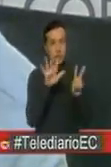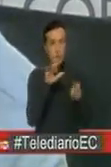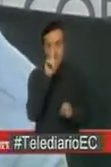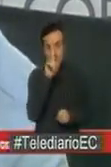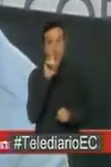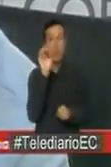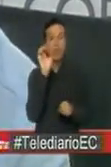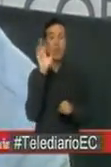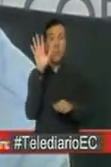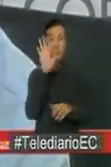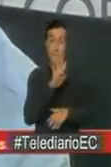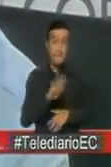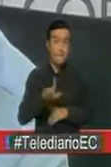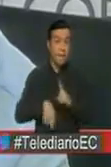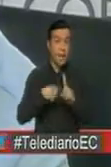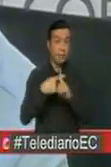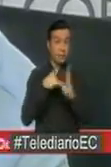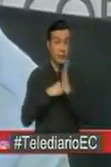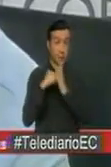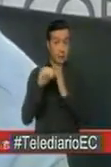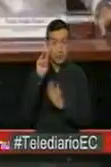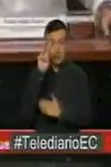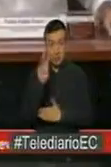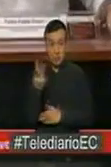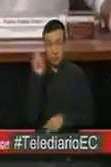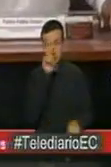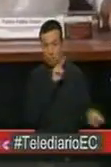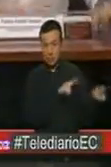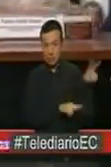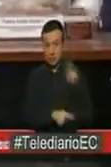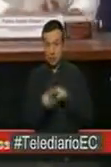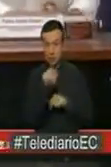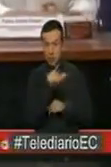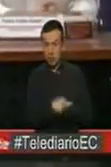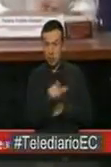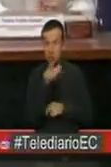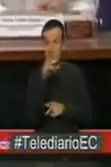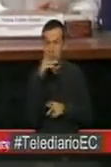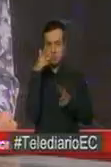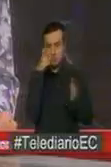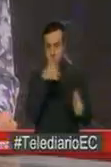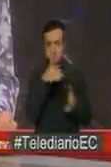salud pública un posible seguimiento online. Mariuxi Buenaño, Medios Públicos.